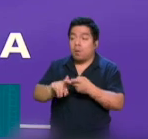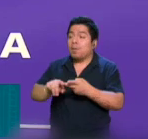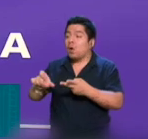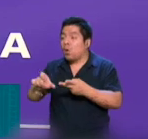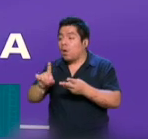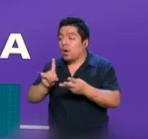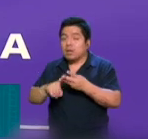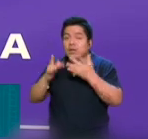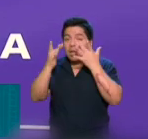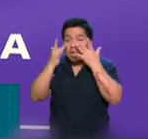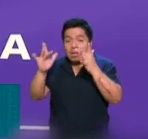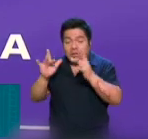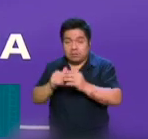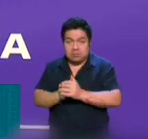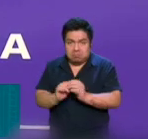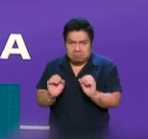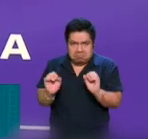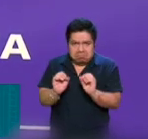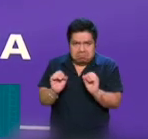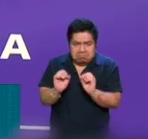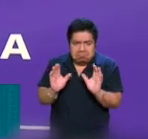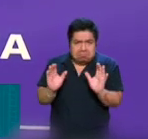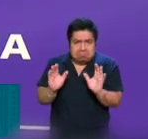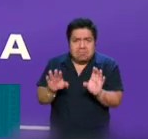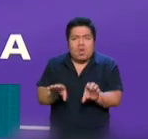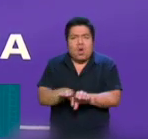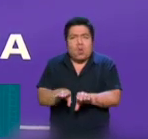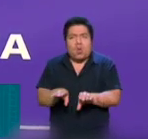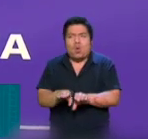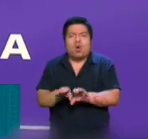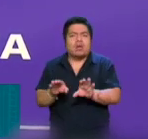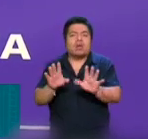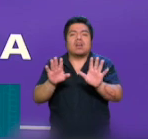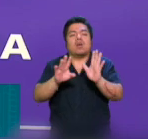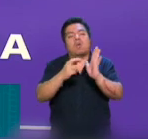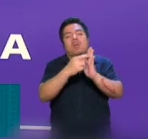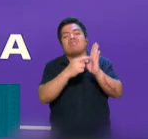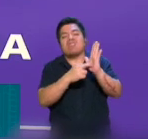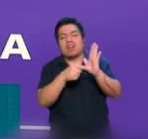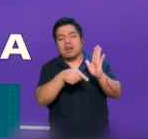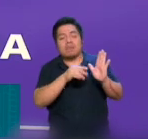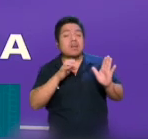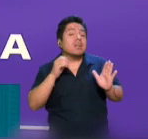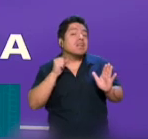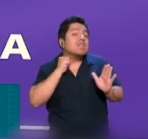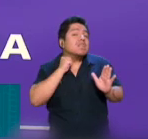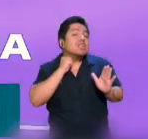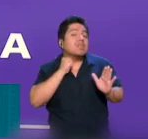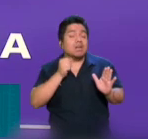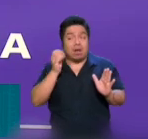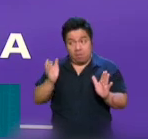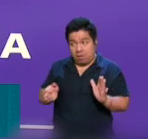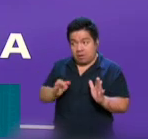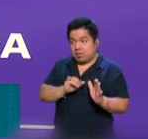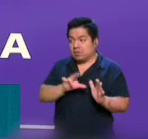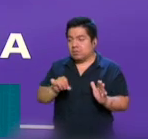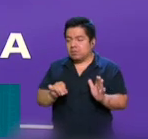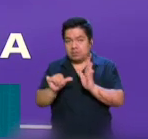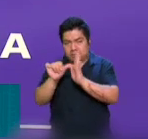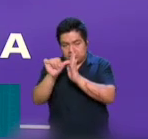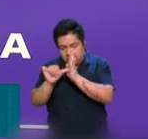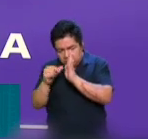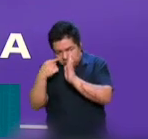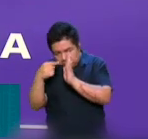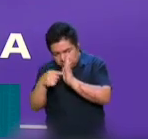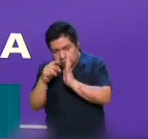renunciar. No establece ninguna condición para que el Senado apruebe esta renuncia. Hay un artículo